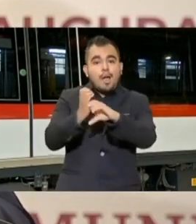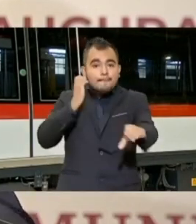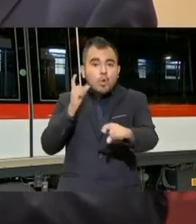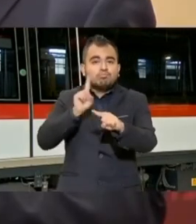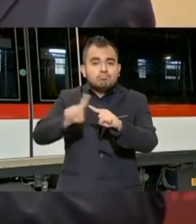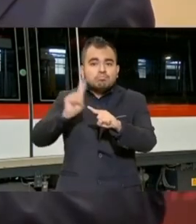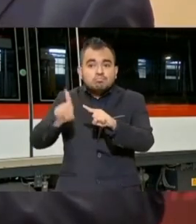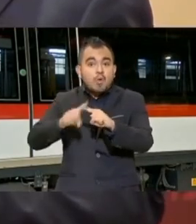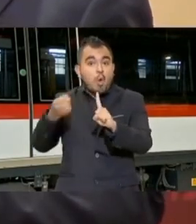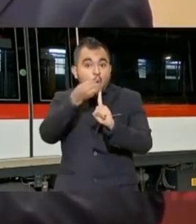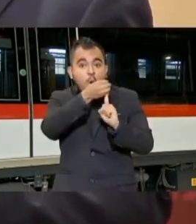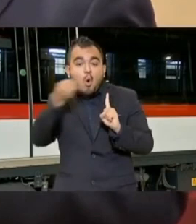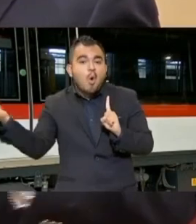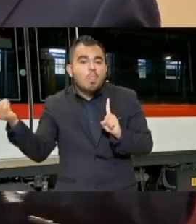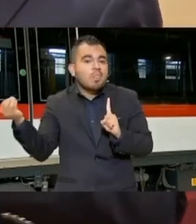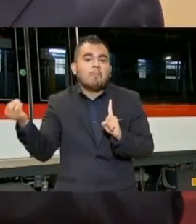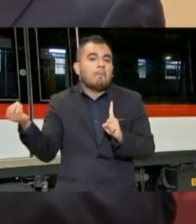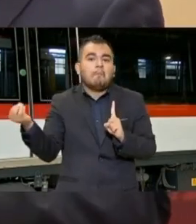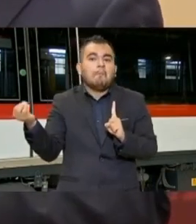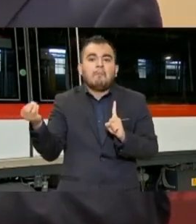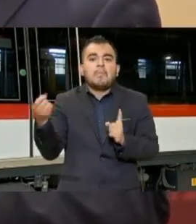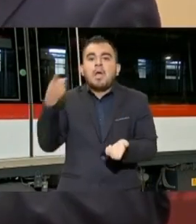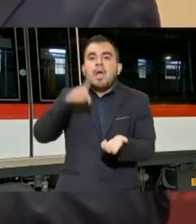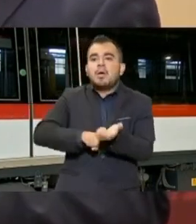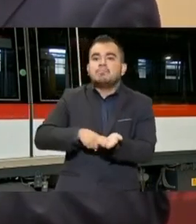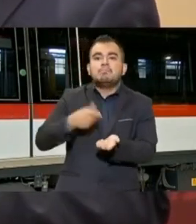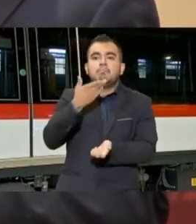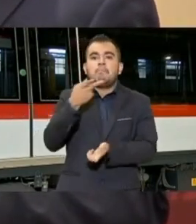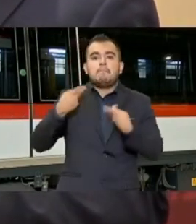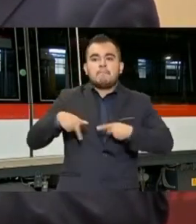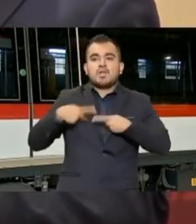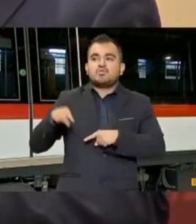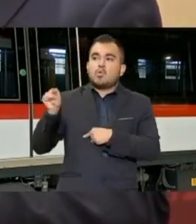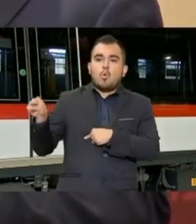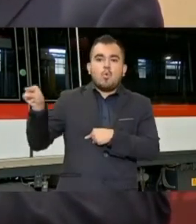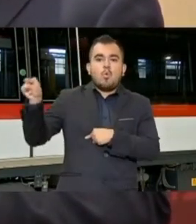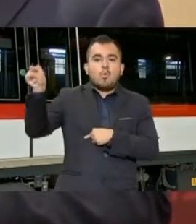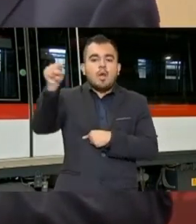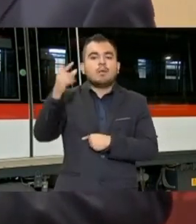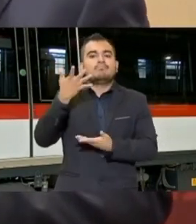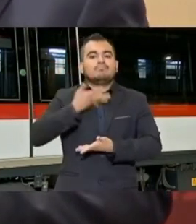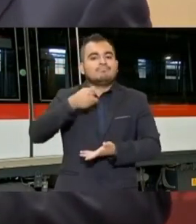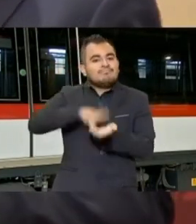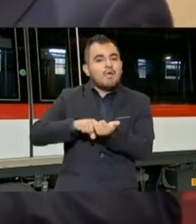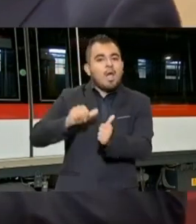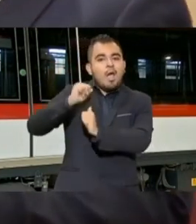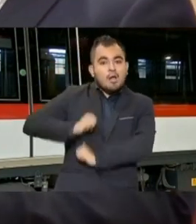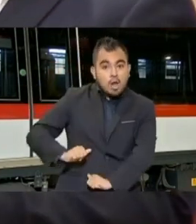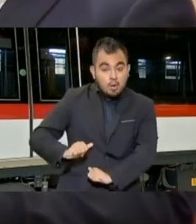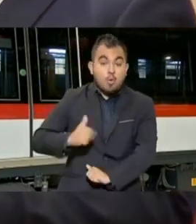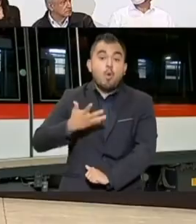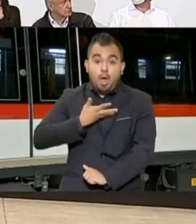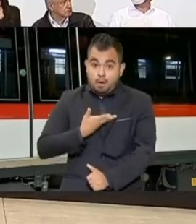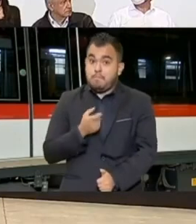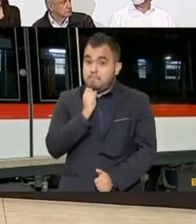que lo controlaban, muchas de ellas también con intereses que estaban presentes incluso en el